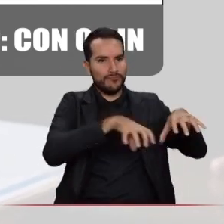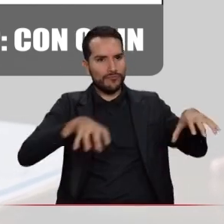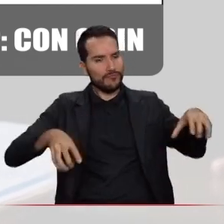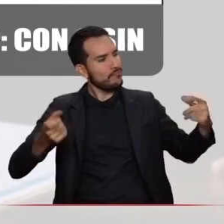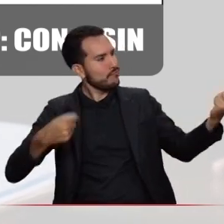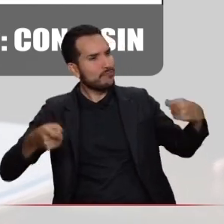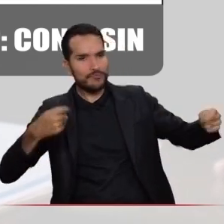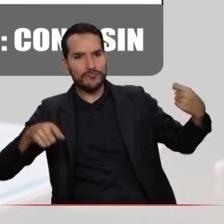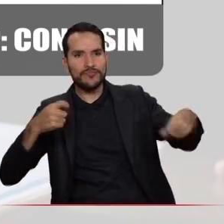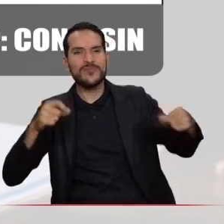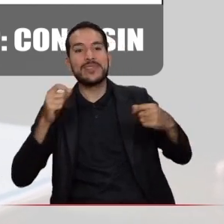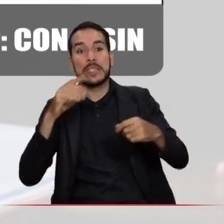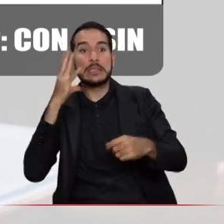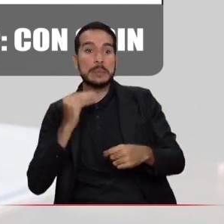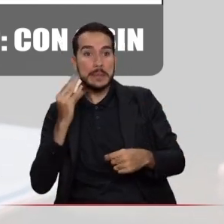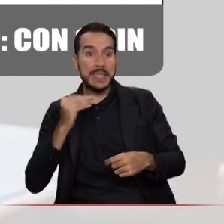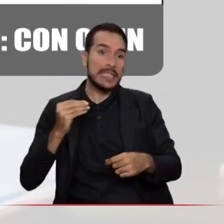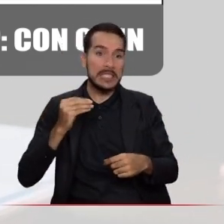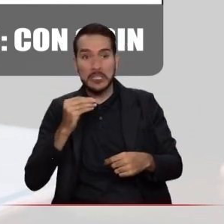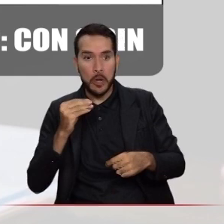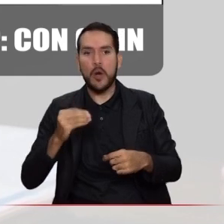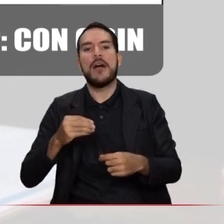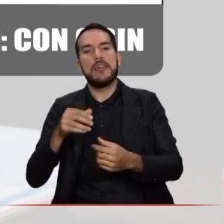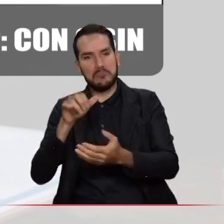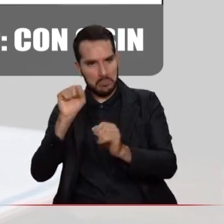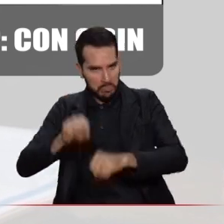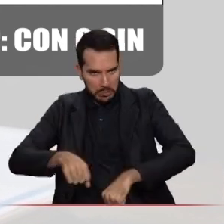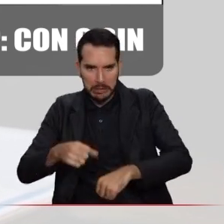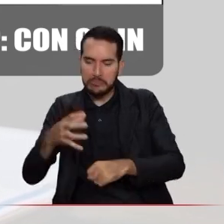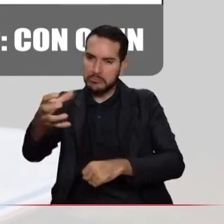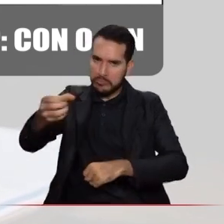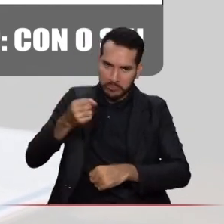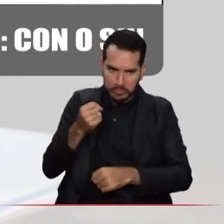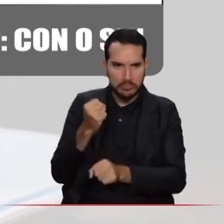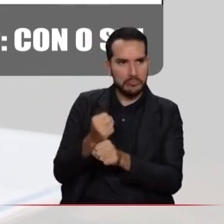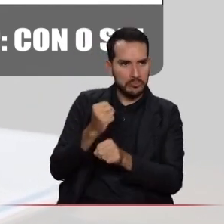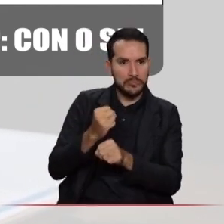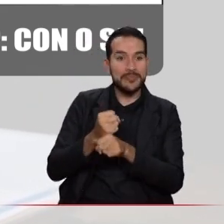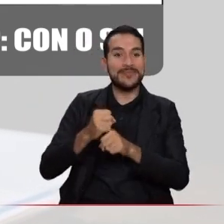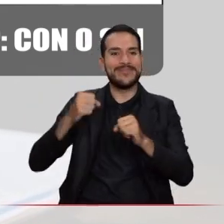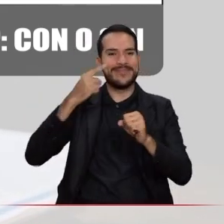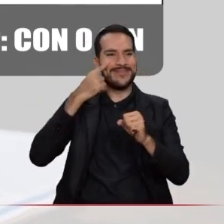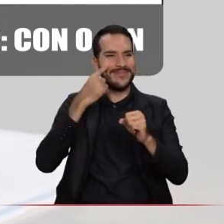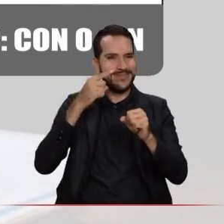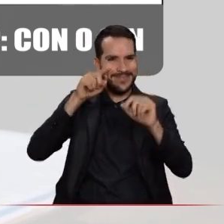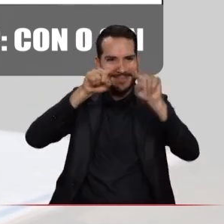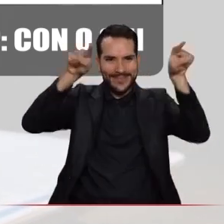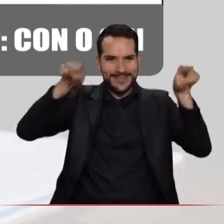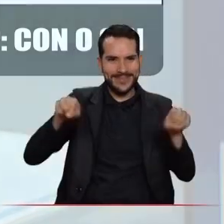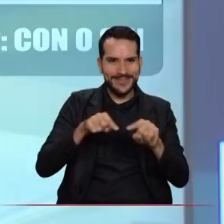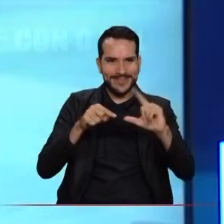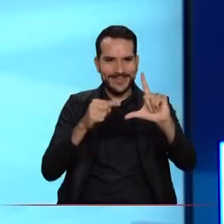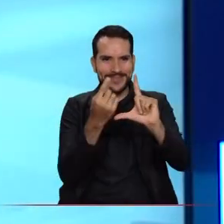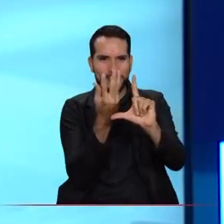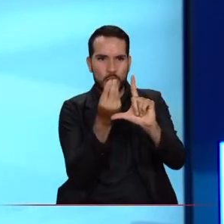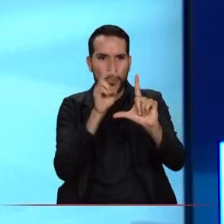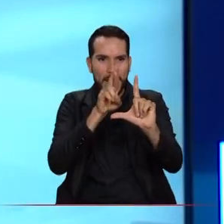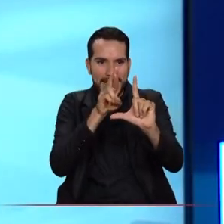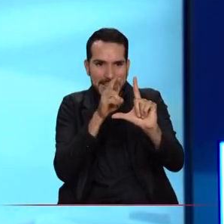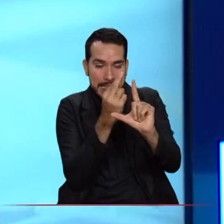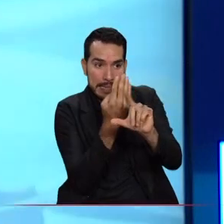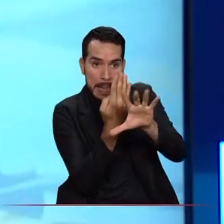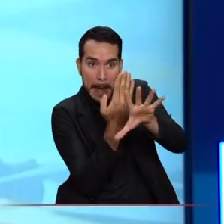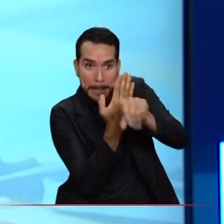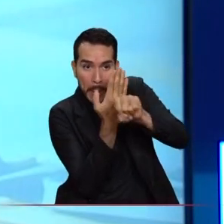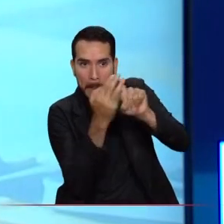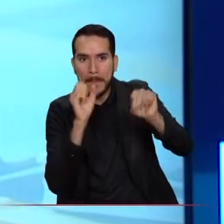vacantes disponibles mayores informes en el código QR que ustedes están viendo en este momento en pantalla en buga también hay oferta